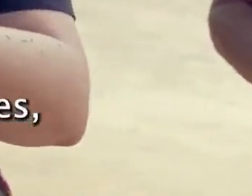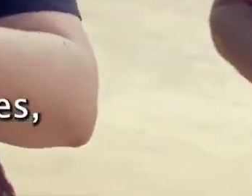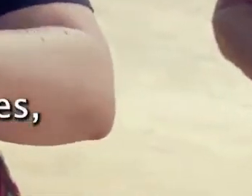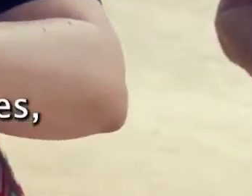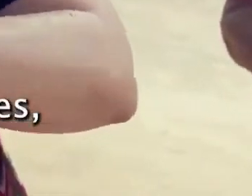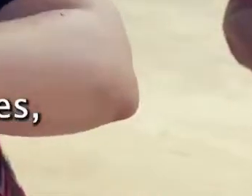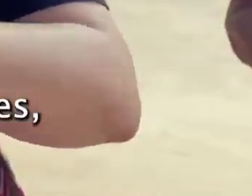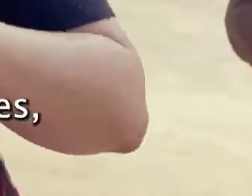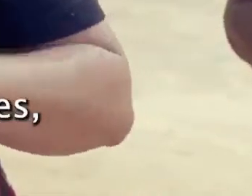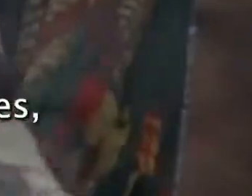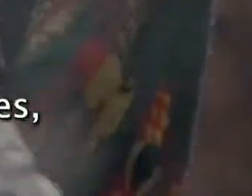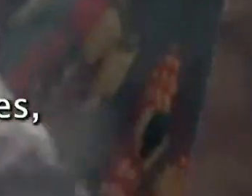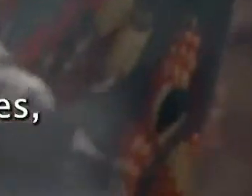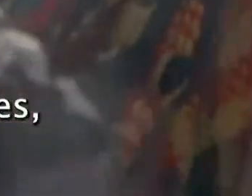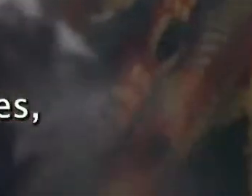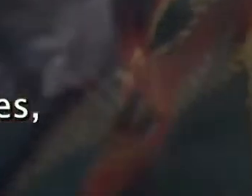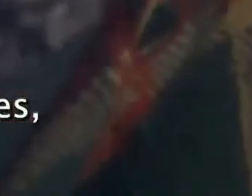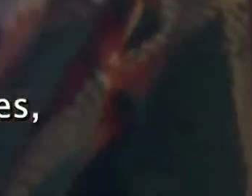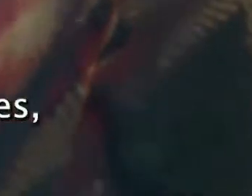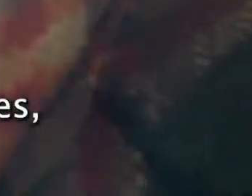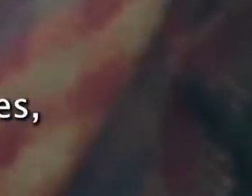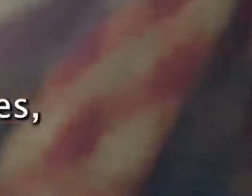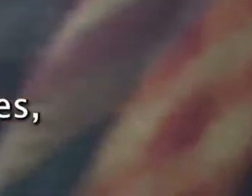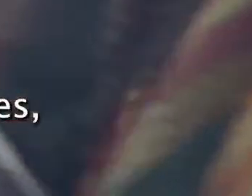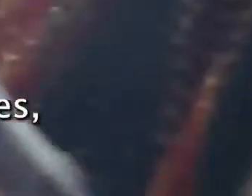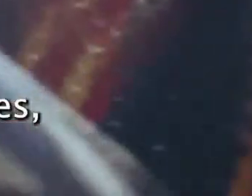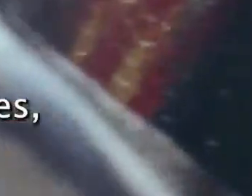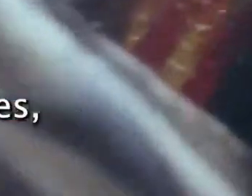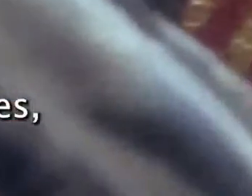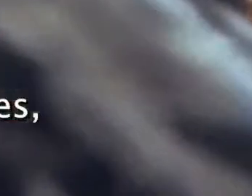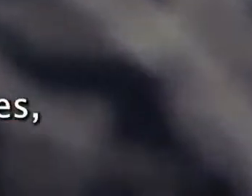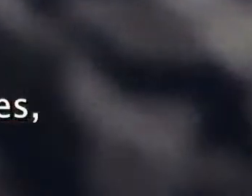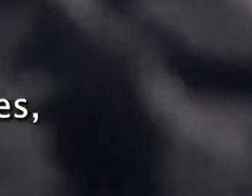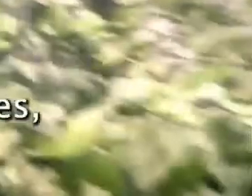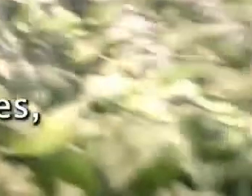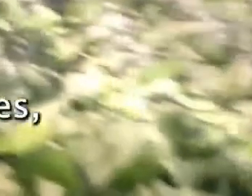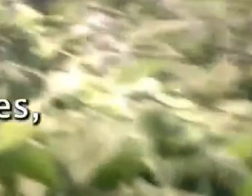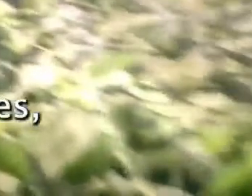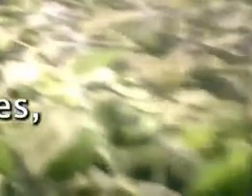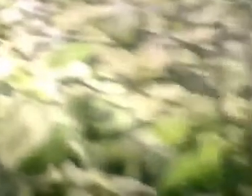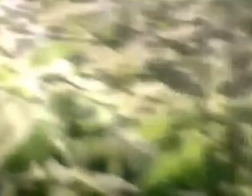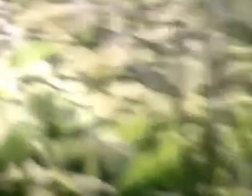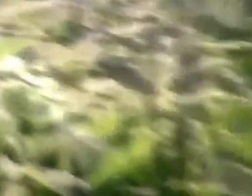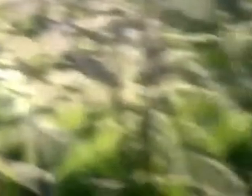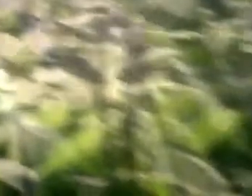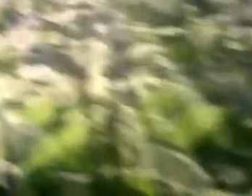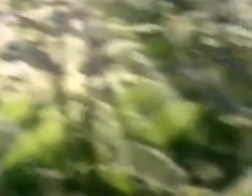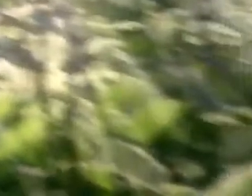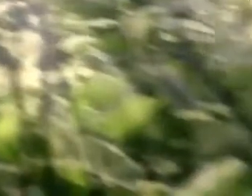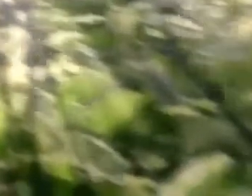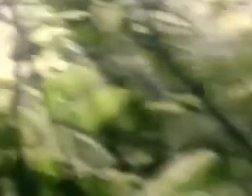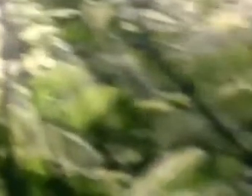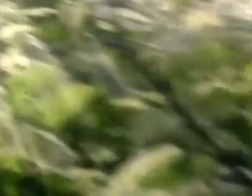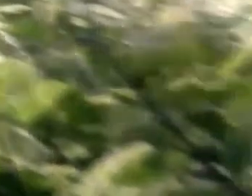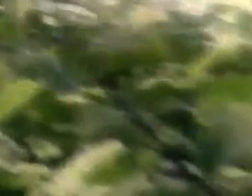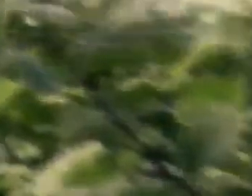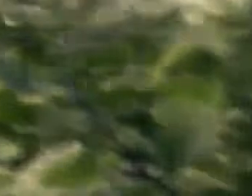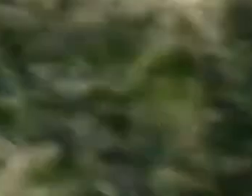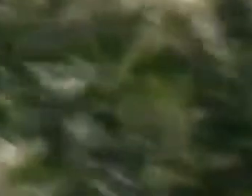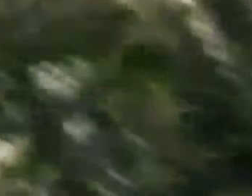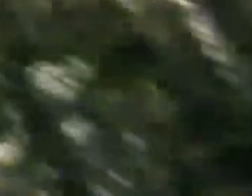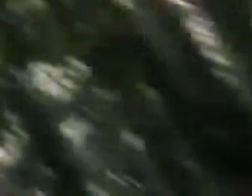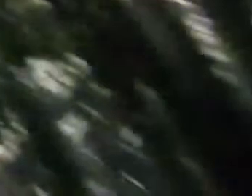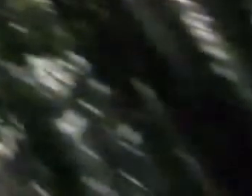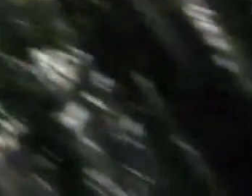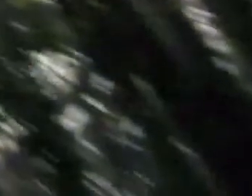Fundamental las plantas en este oficio, en sus saberes, porque todo es a base de plantas. Los mismos espíritus le dicen a